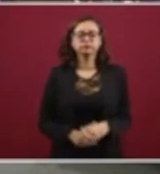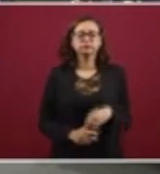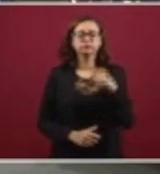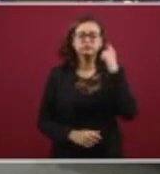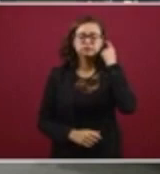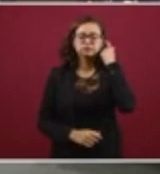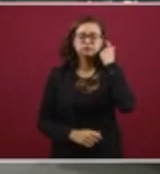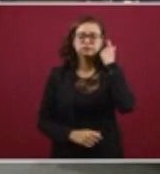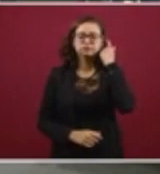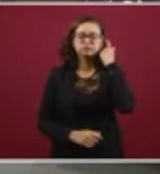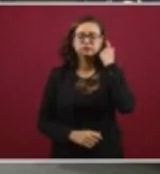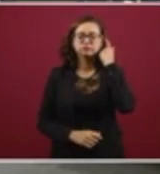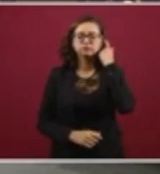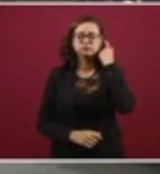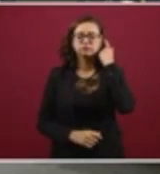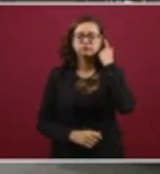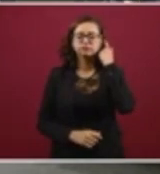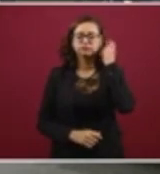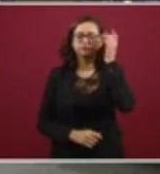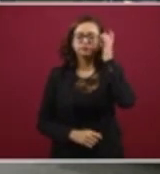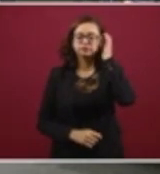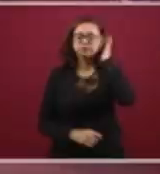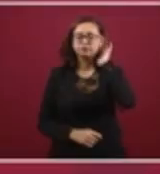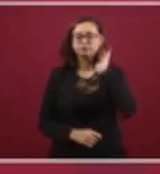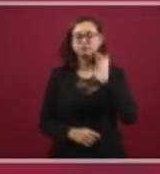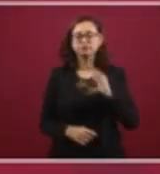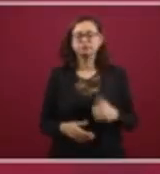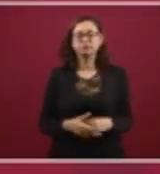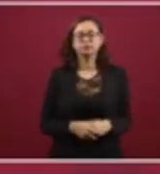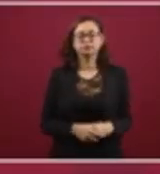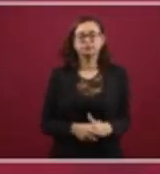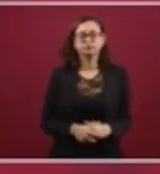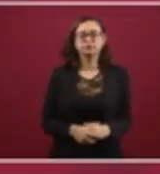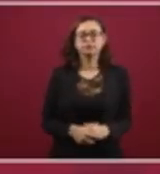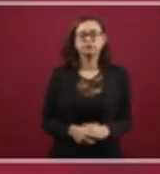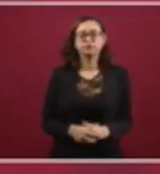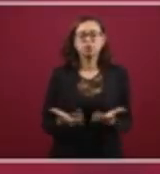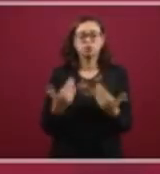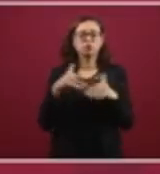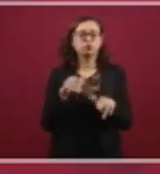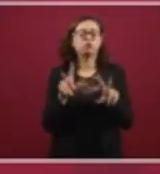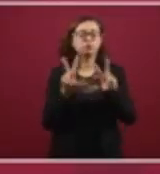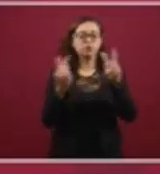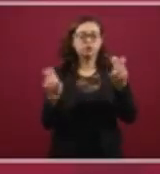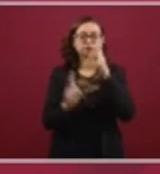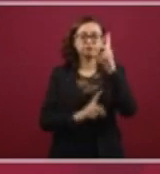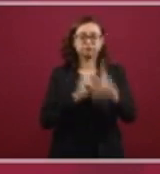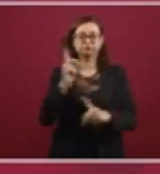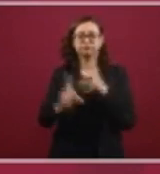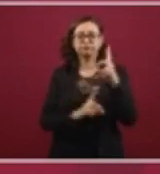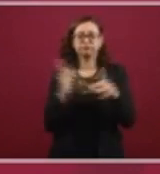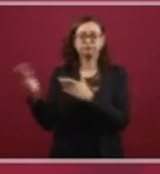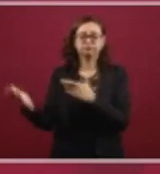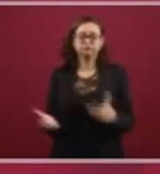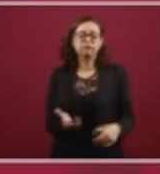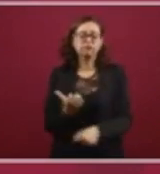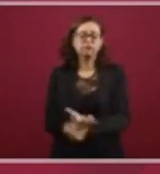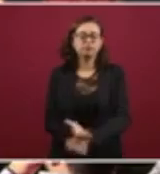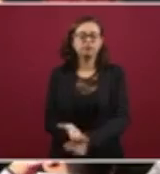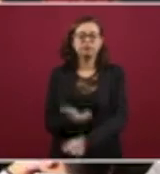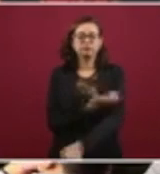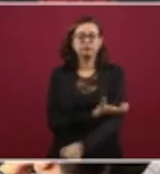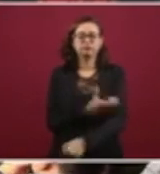En lo que corresponde al deporte, nos acompaña el secretario